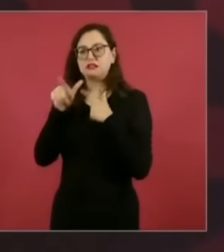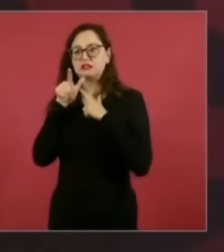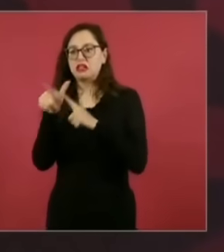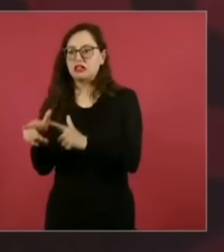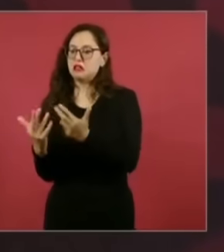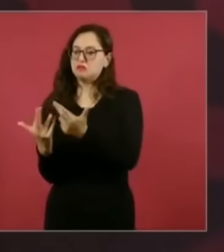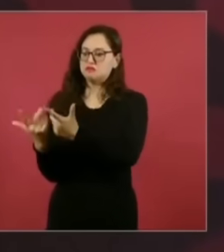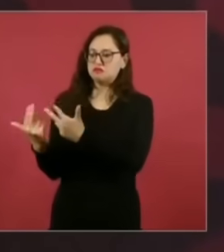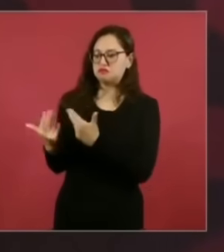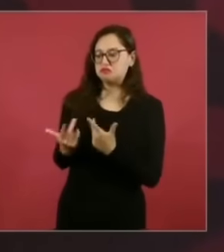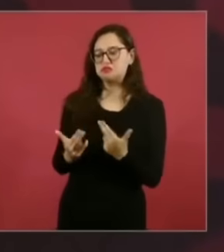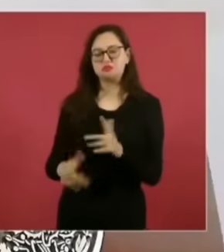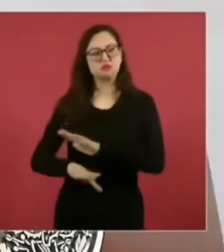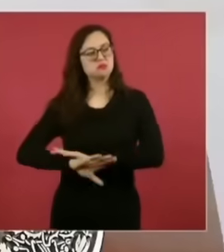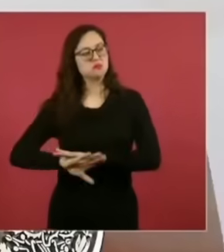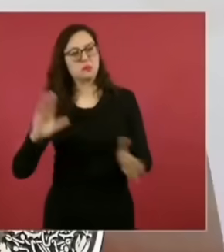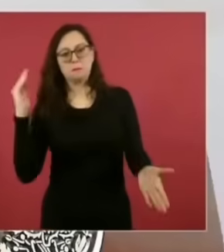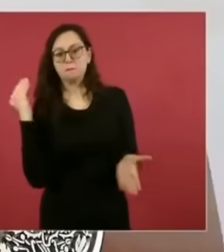Bueno,